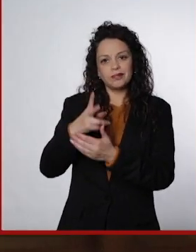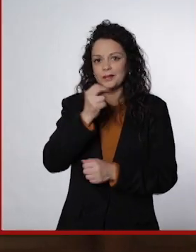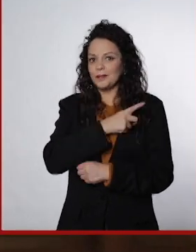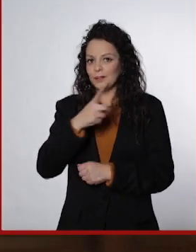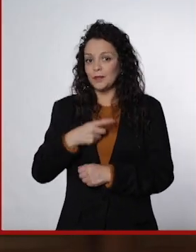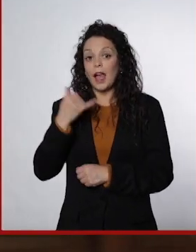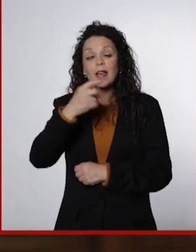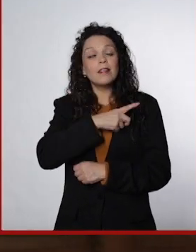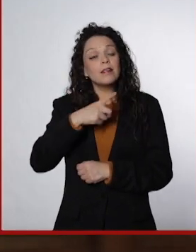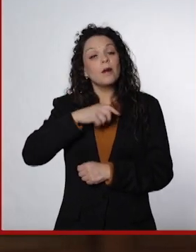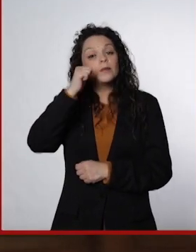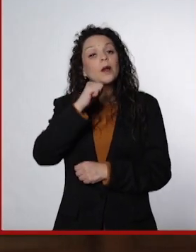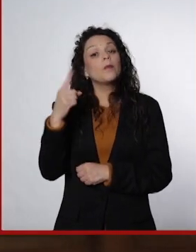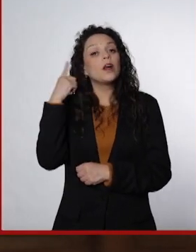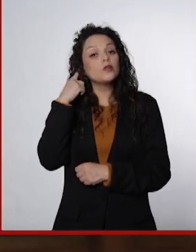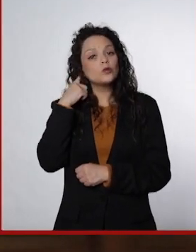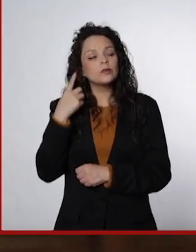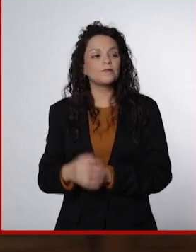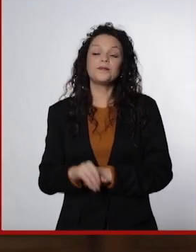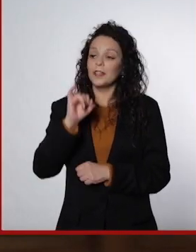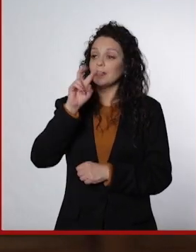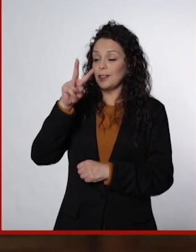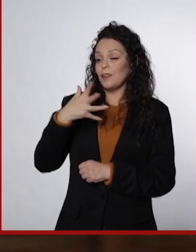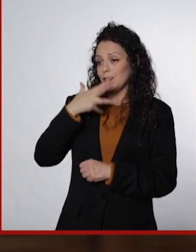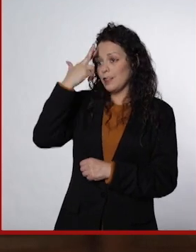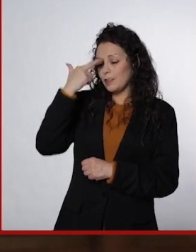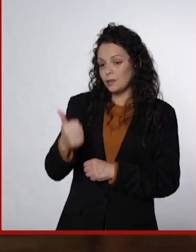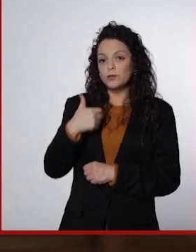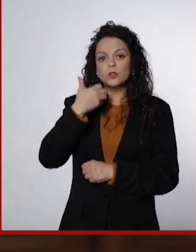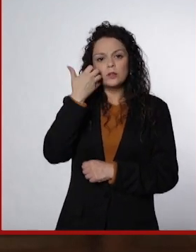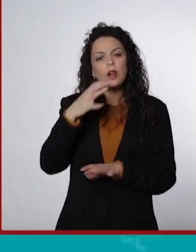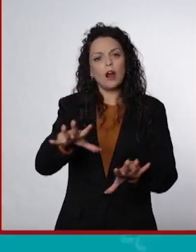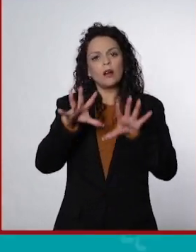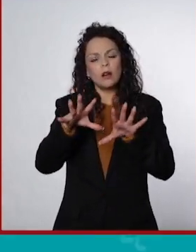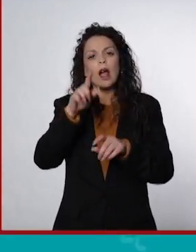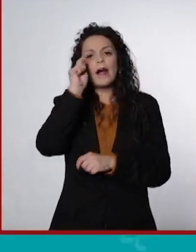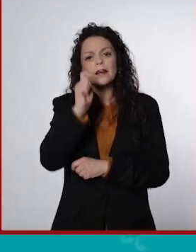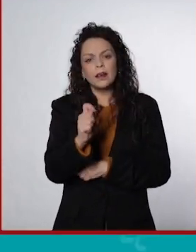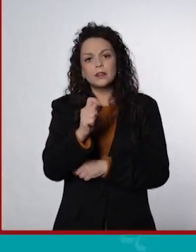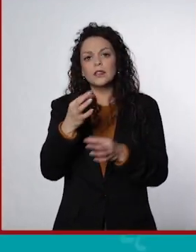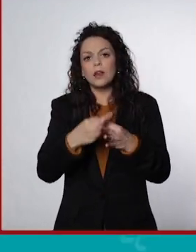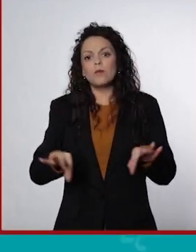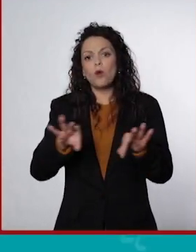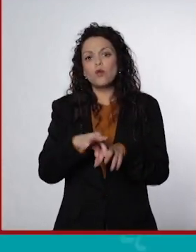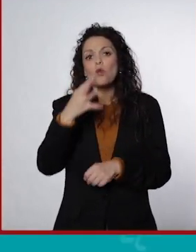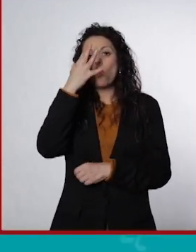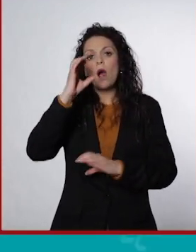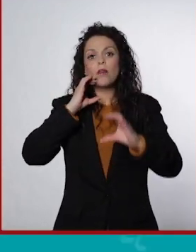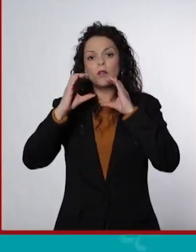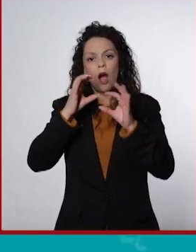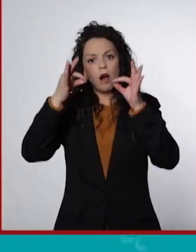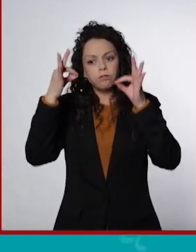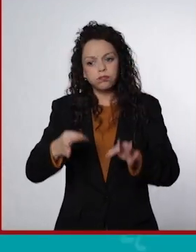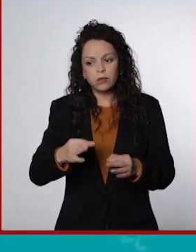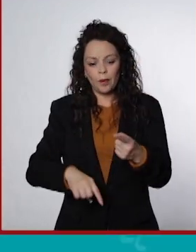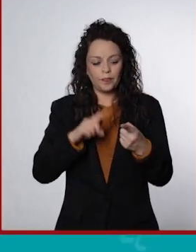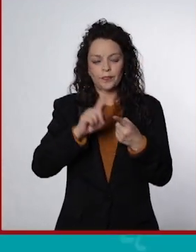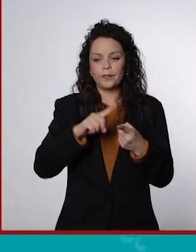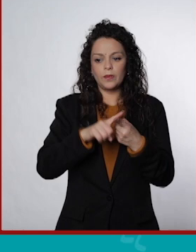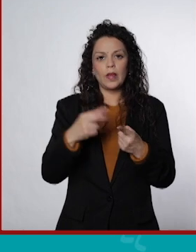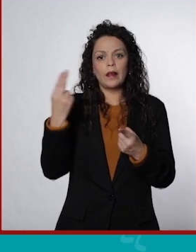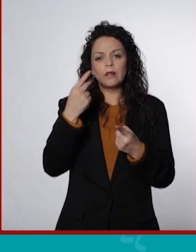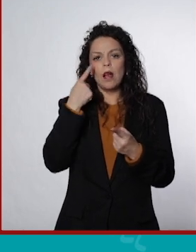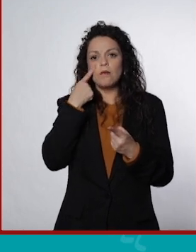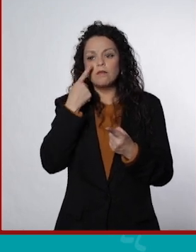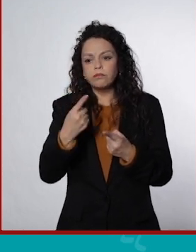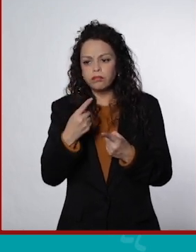Así es, Pamela. Para terminar, quiero destacar los 4 pasos para una comunicación asertiva. 1. Observar los actos concretos que